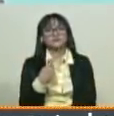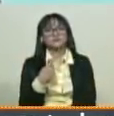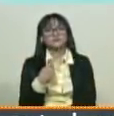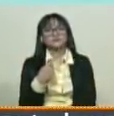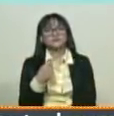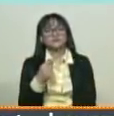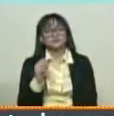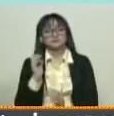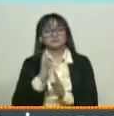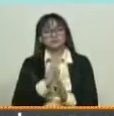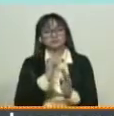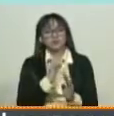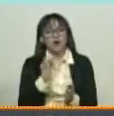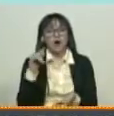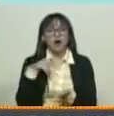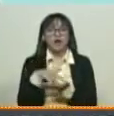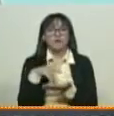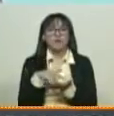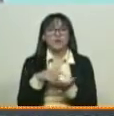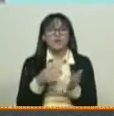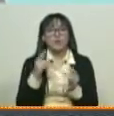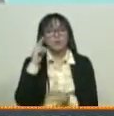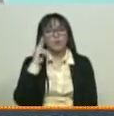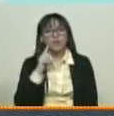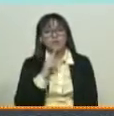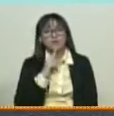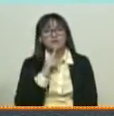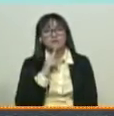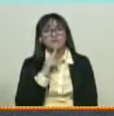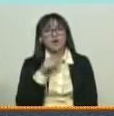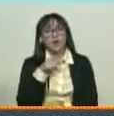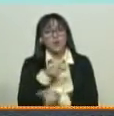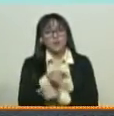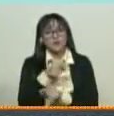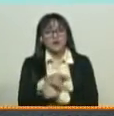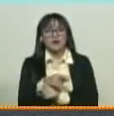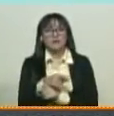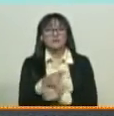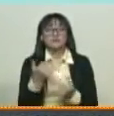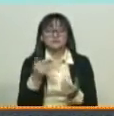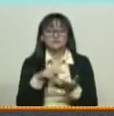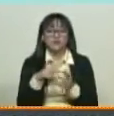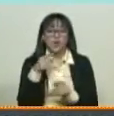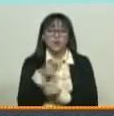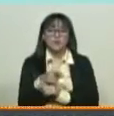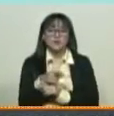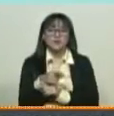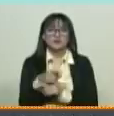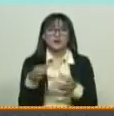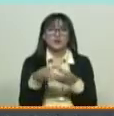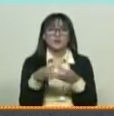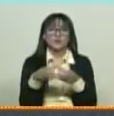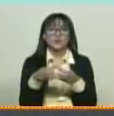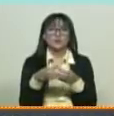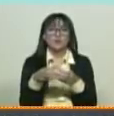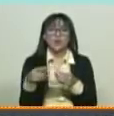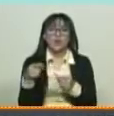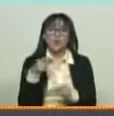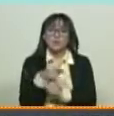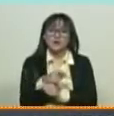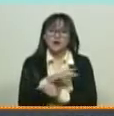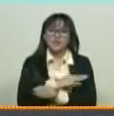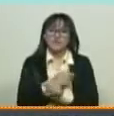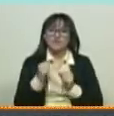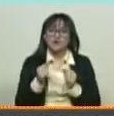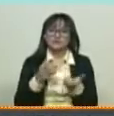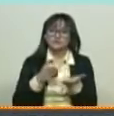a Carabobo, iba Bolívar por delante y obligaba mucho. Nos obliga mucho el nombre de nuestro comando, nos obliga mucho la fuerza,